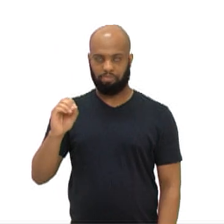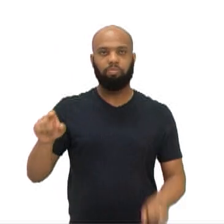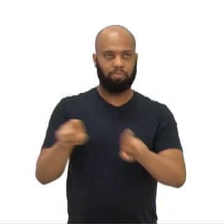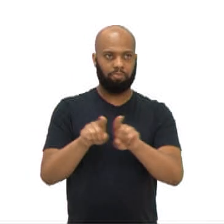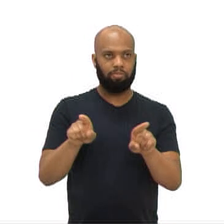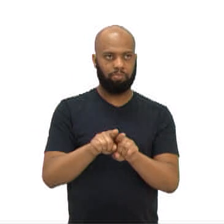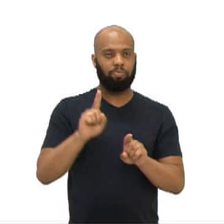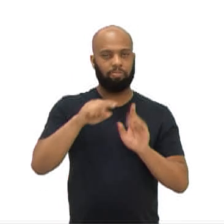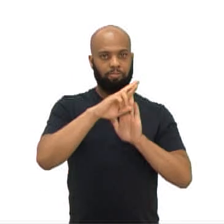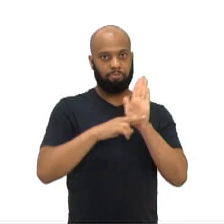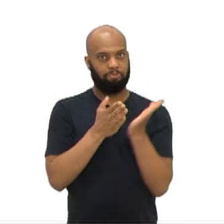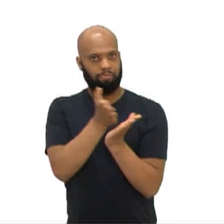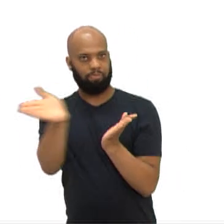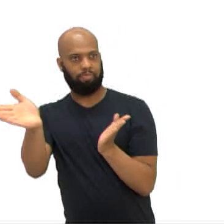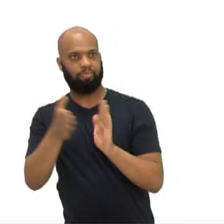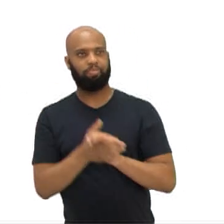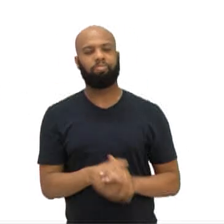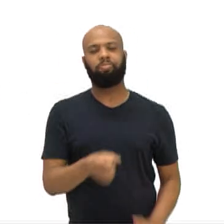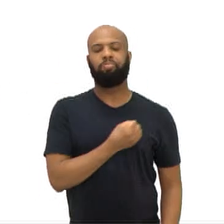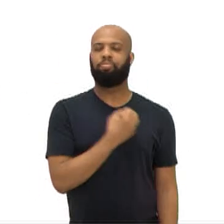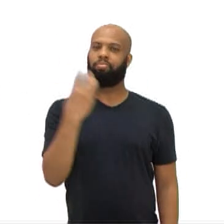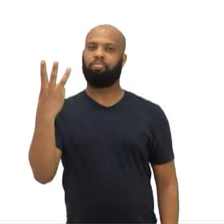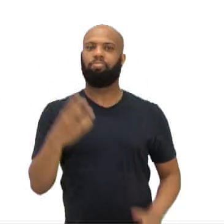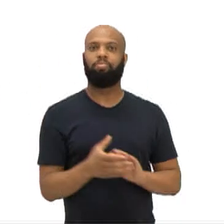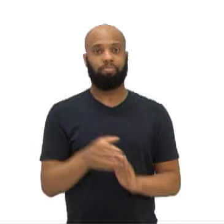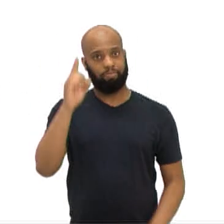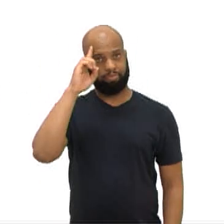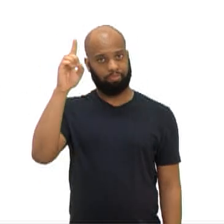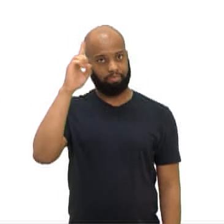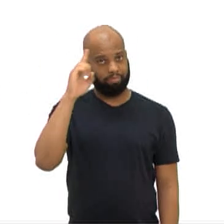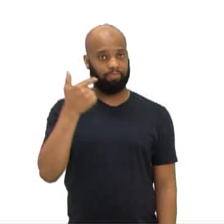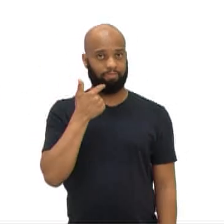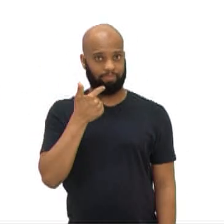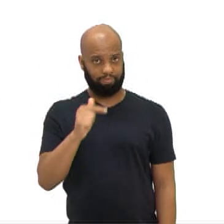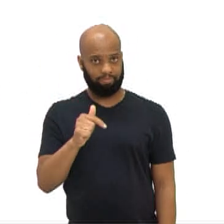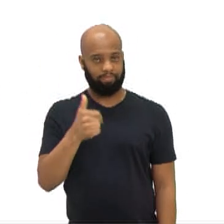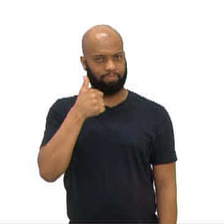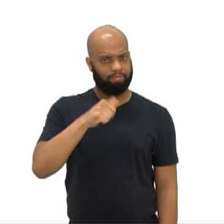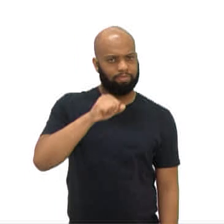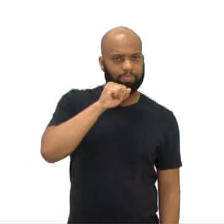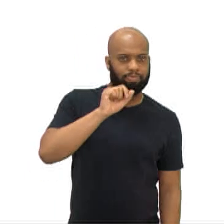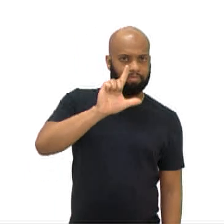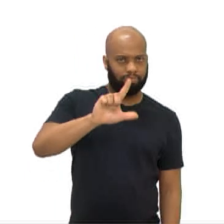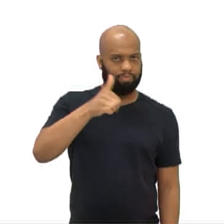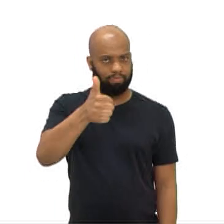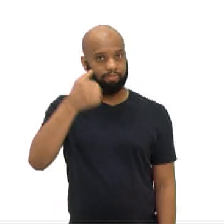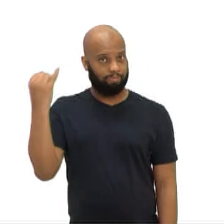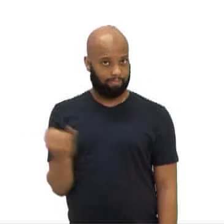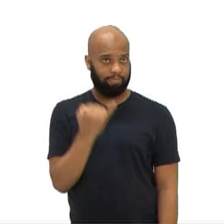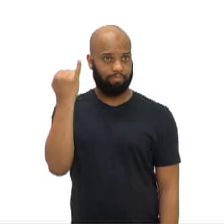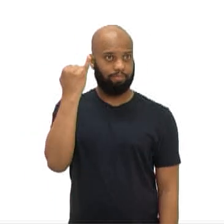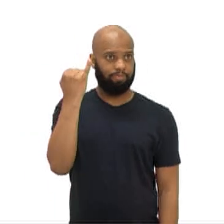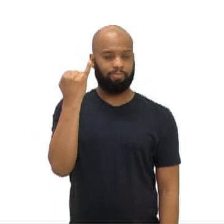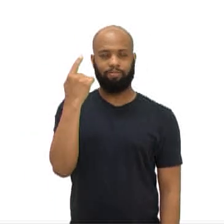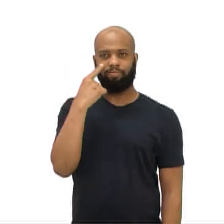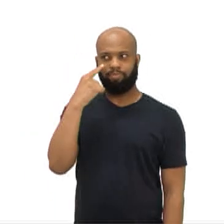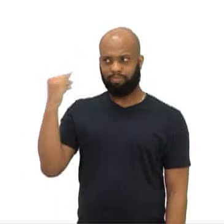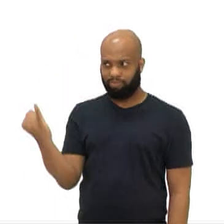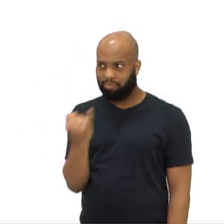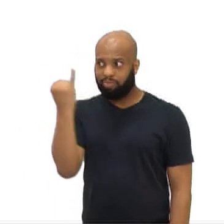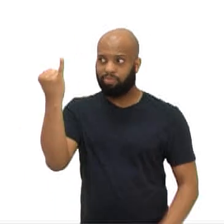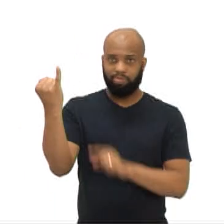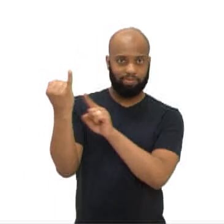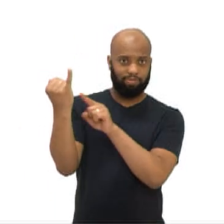excepción. 3. El Día de las Lenguas Maternas o de las Lenguas Madres es muy importante. Importante.